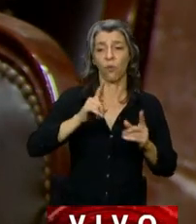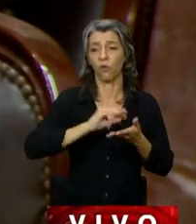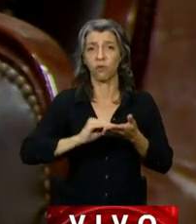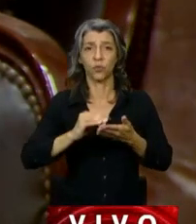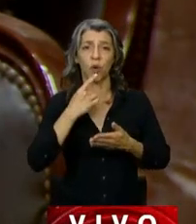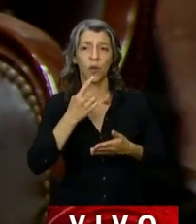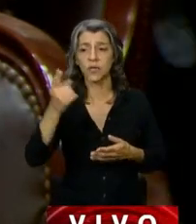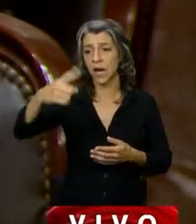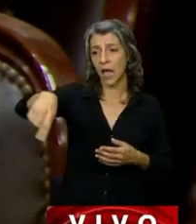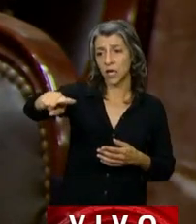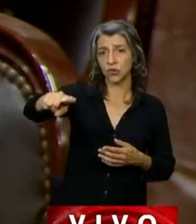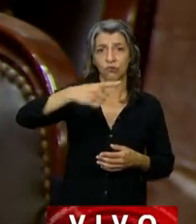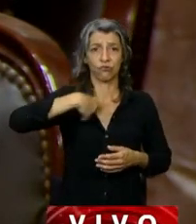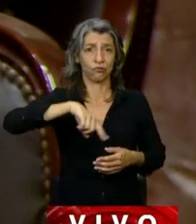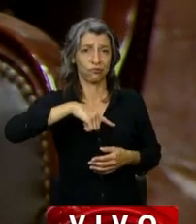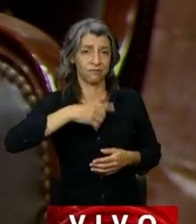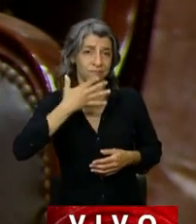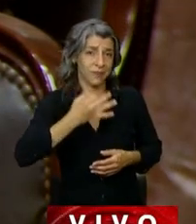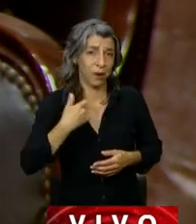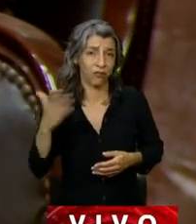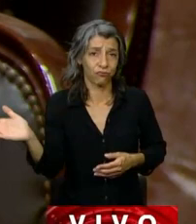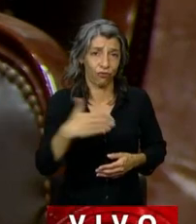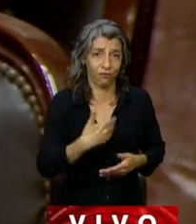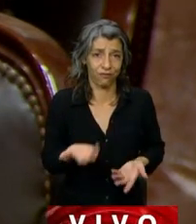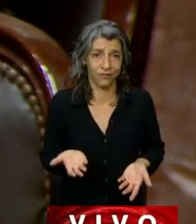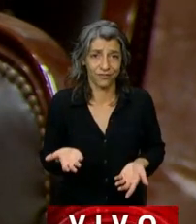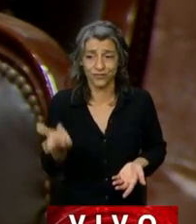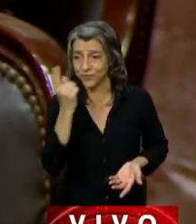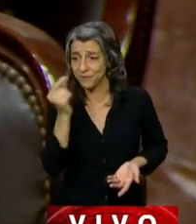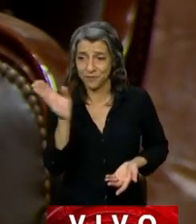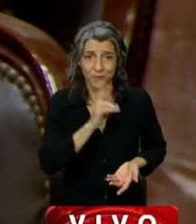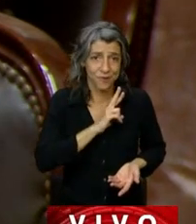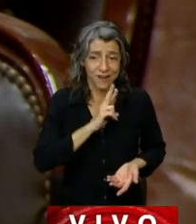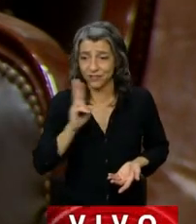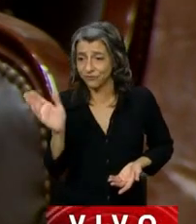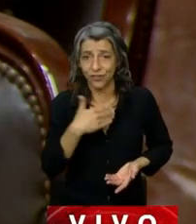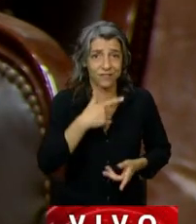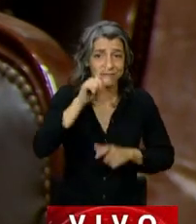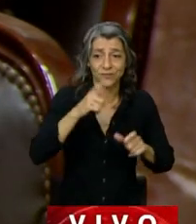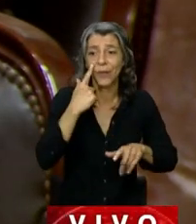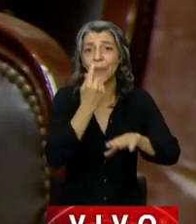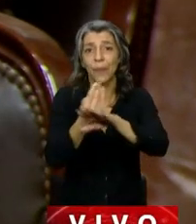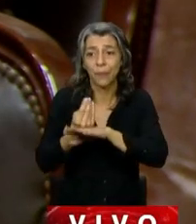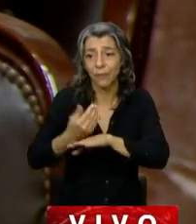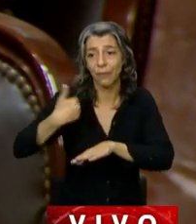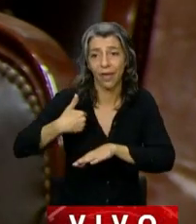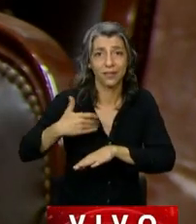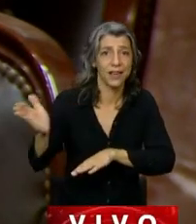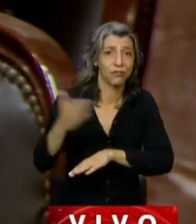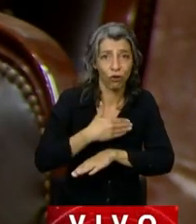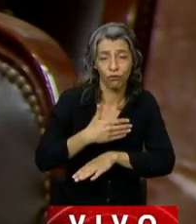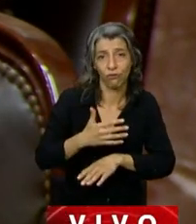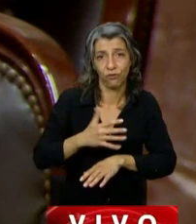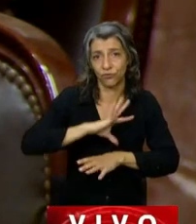o nosotros. No, somos todos y todas los que habitamos este suelo argentino. Y creo